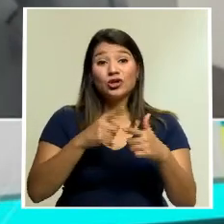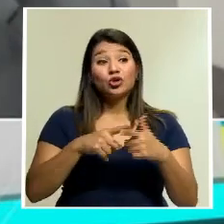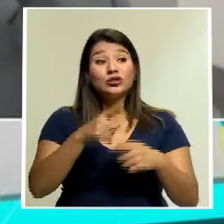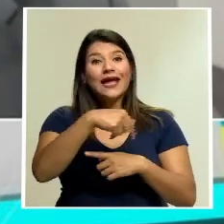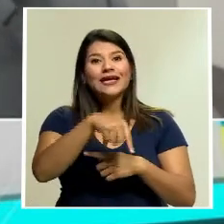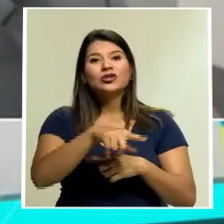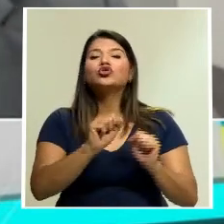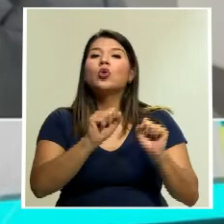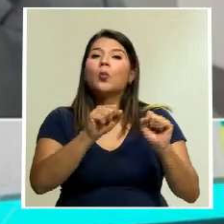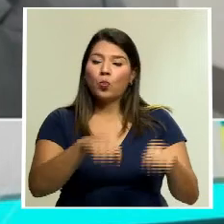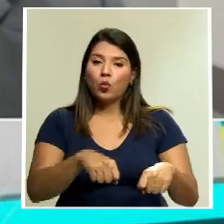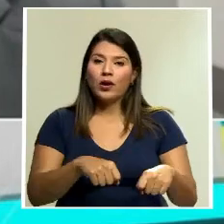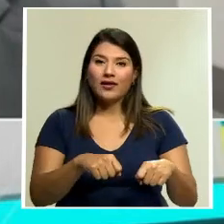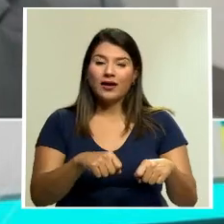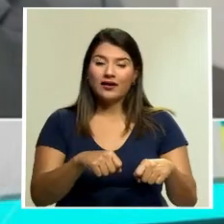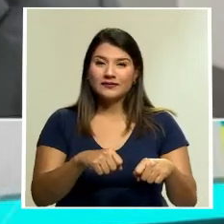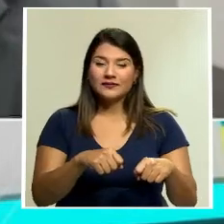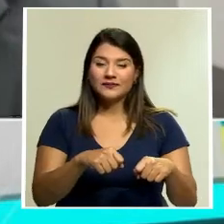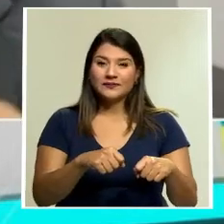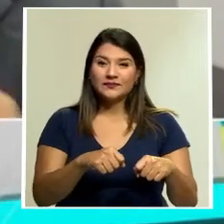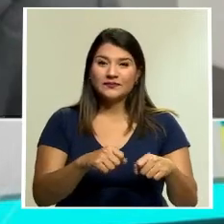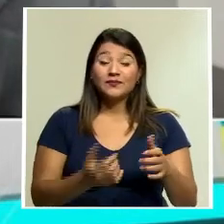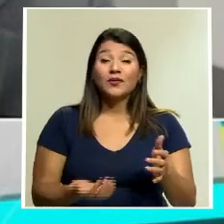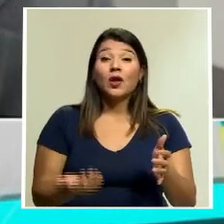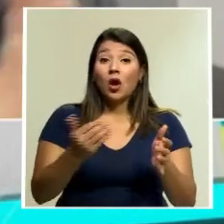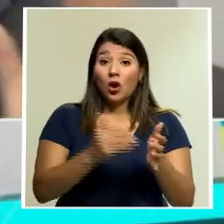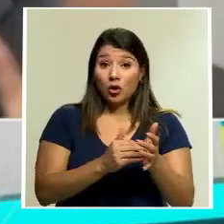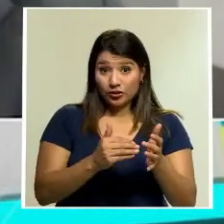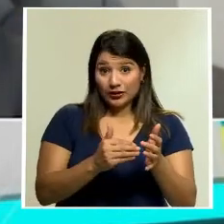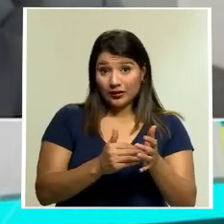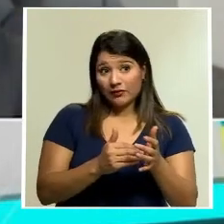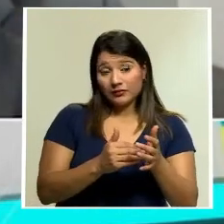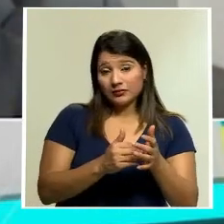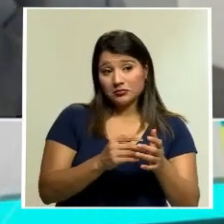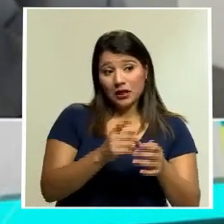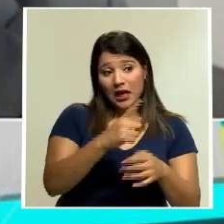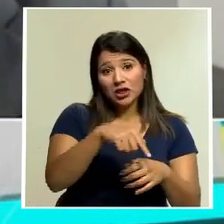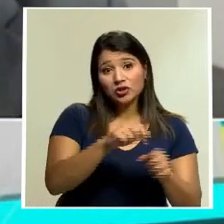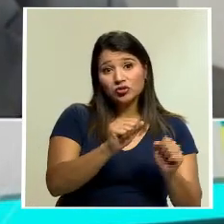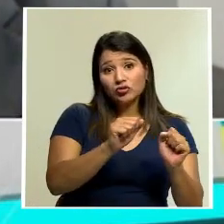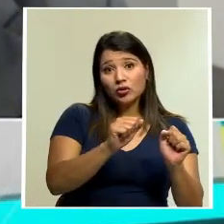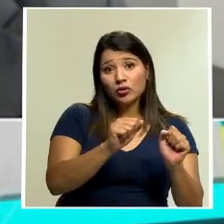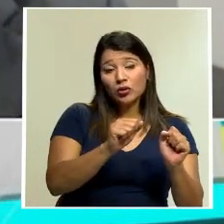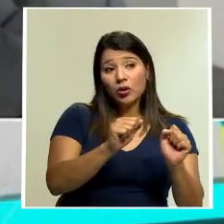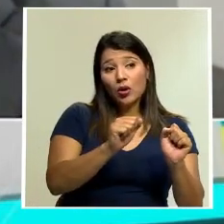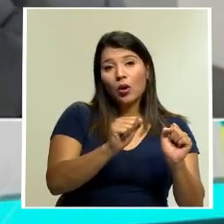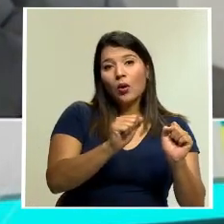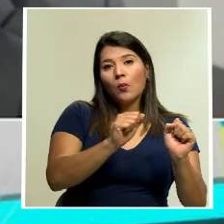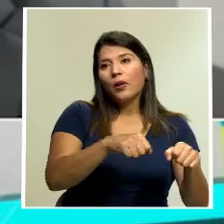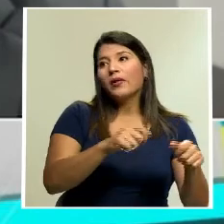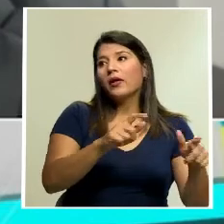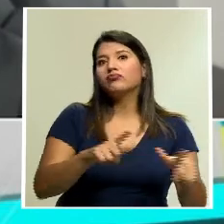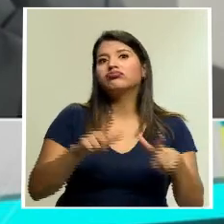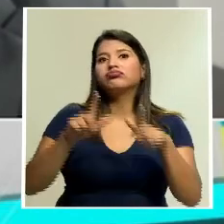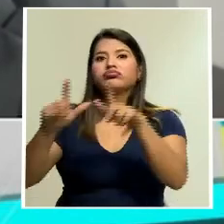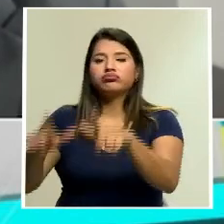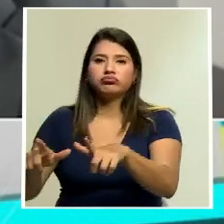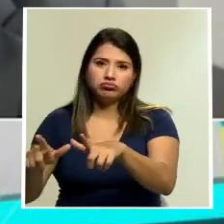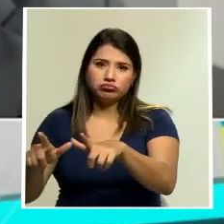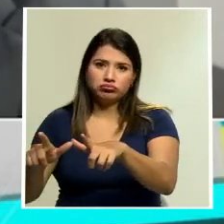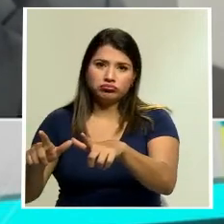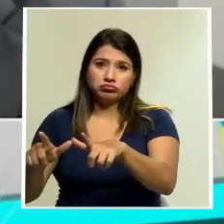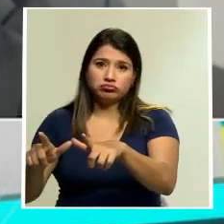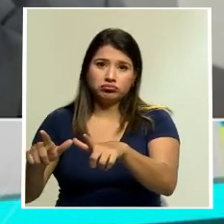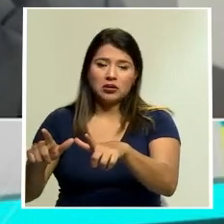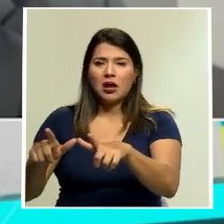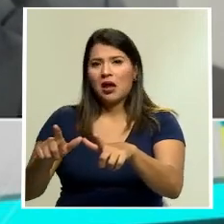digamos, regresar la placa o el permiso que el Estado les dio a cambio de una compensación.